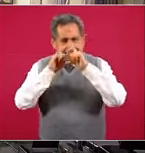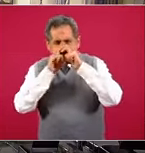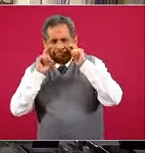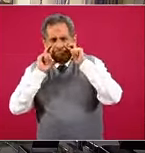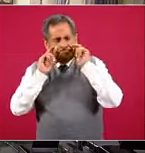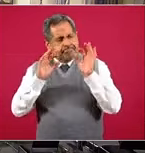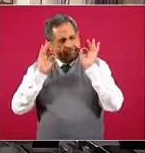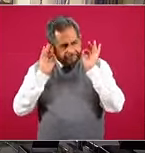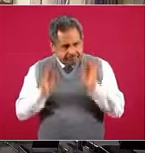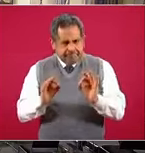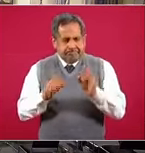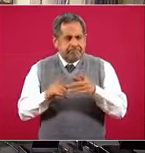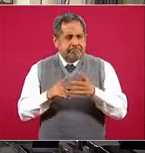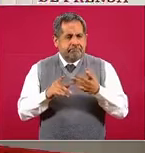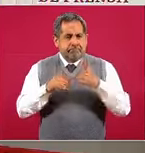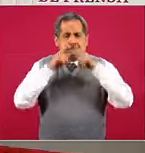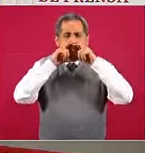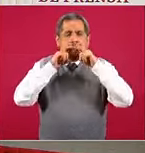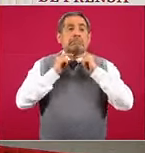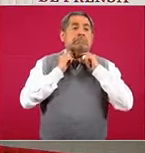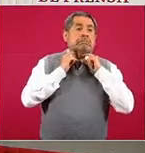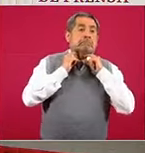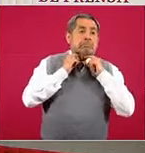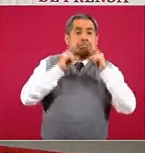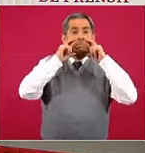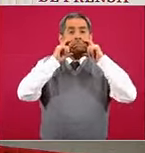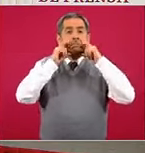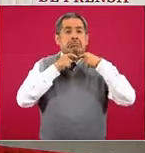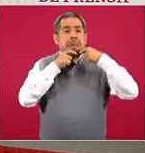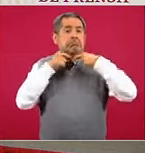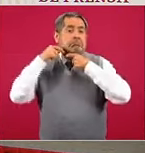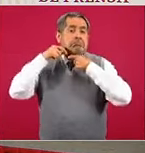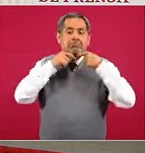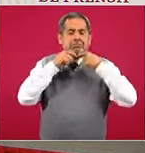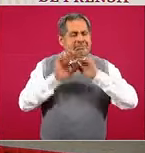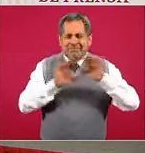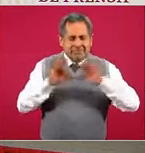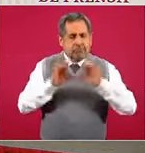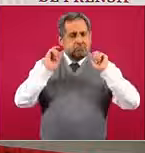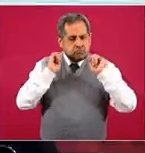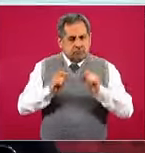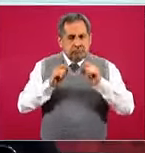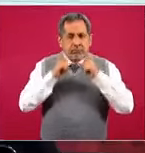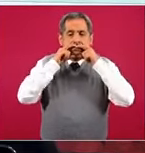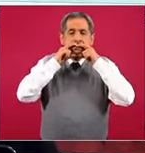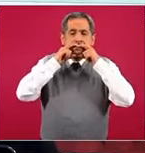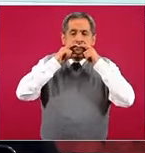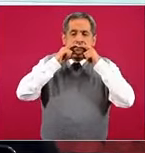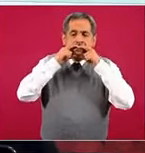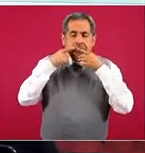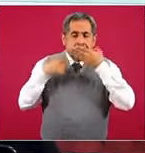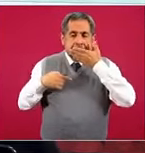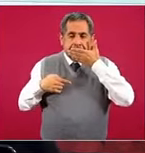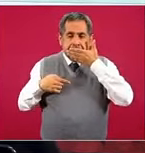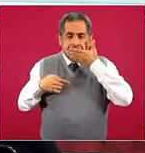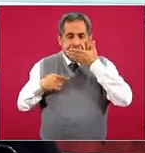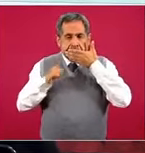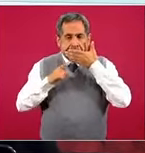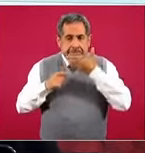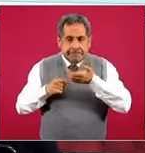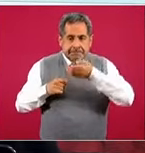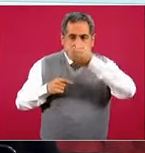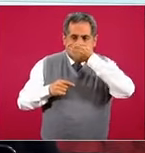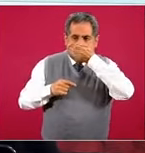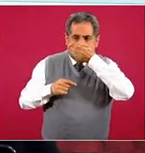cubrebocas correctamente, no como diadema, no como hamaca de la papada, no nada más cubriendo la boca,